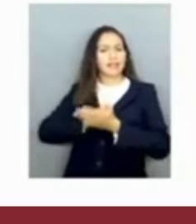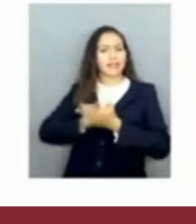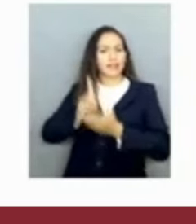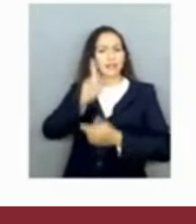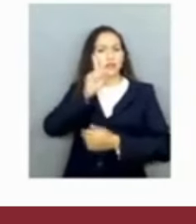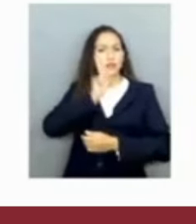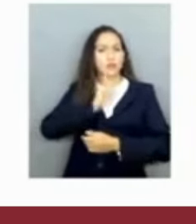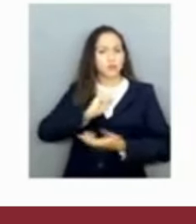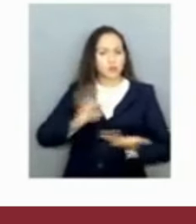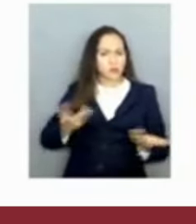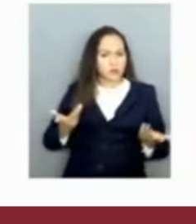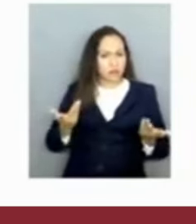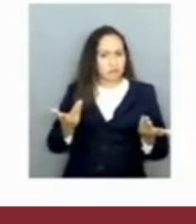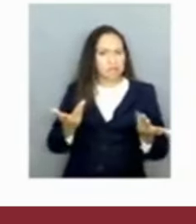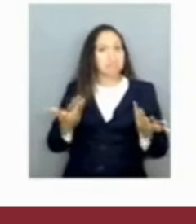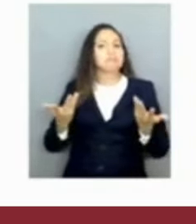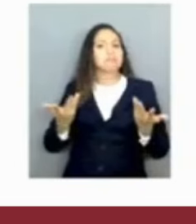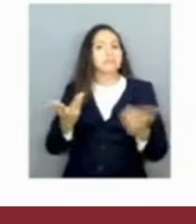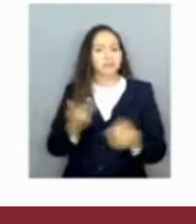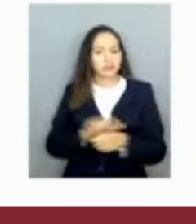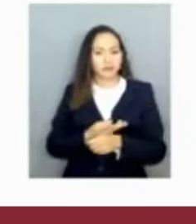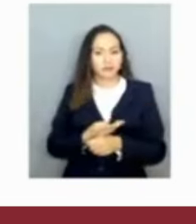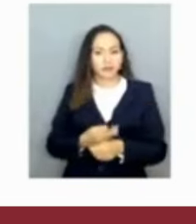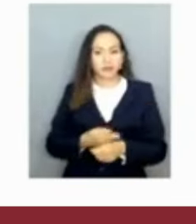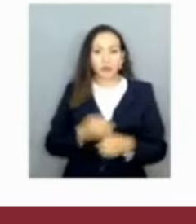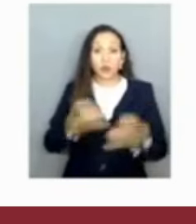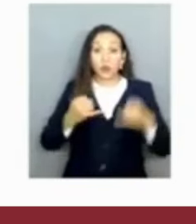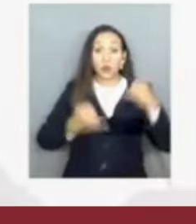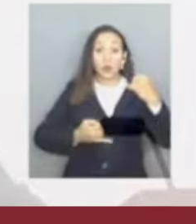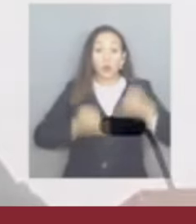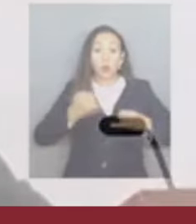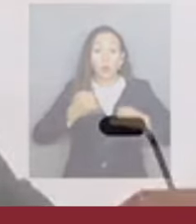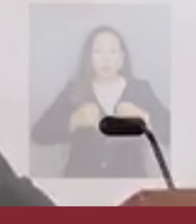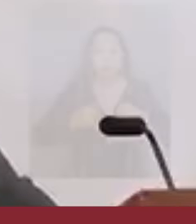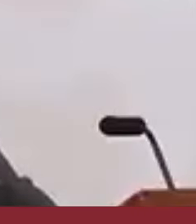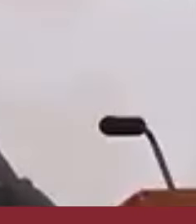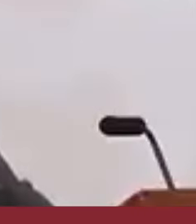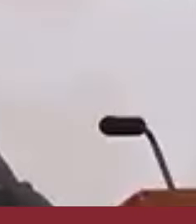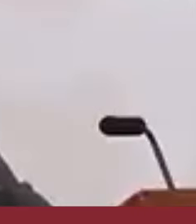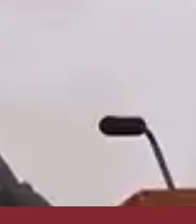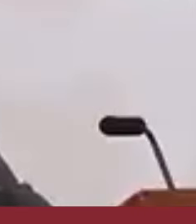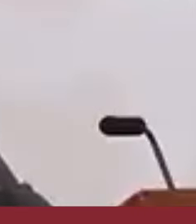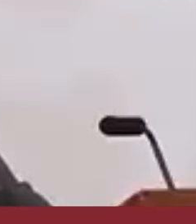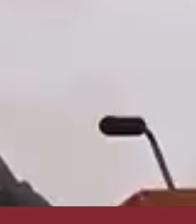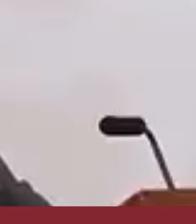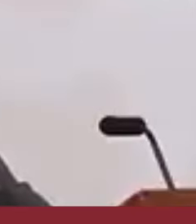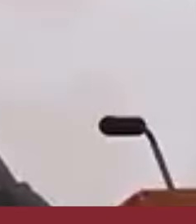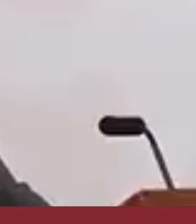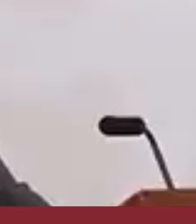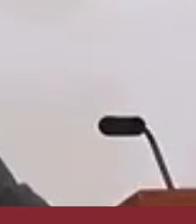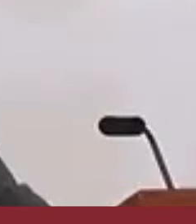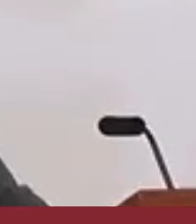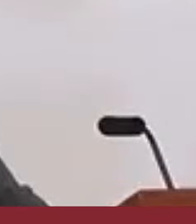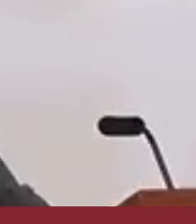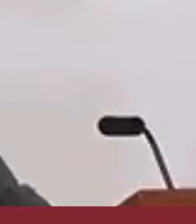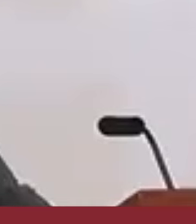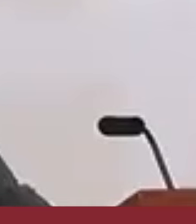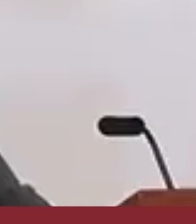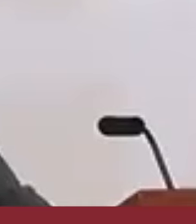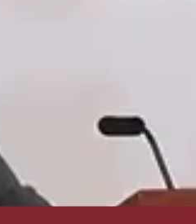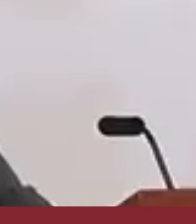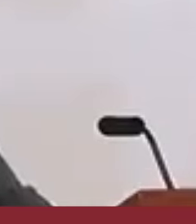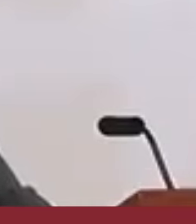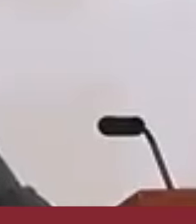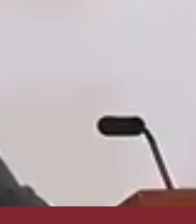agosto esta decisión ha generado controversia debido a que se produce en medio de las discusiones sobre la reforma judicial propuesta por el